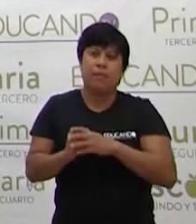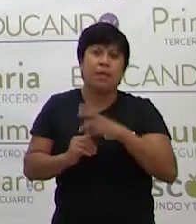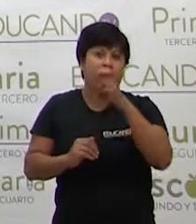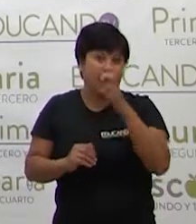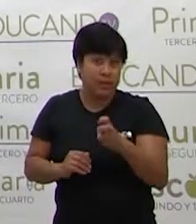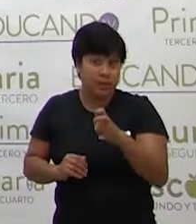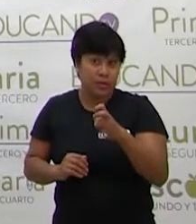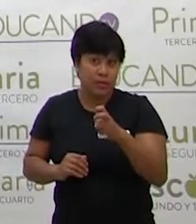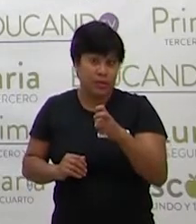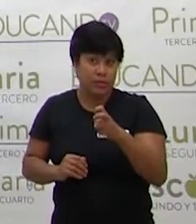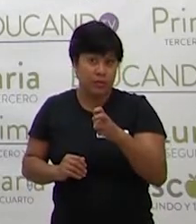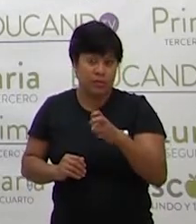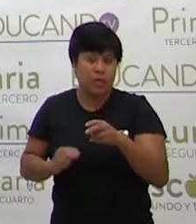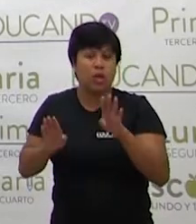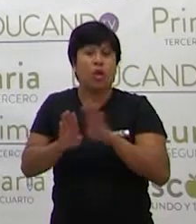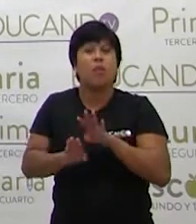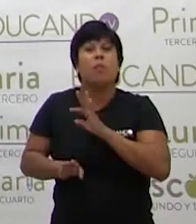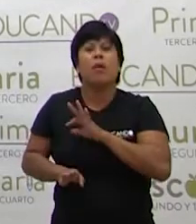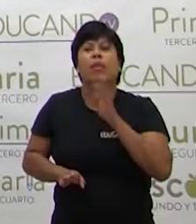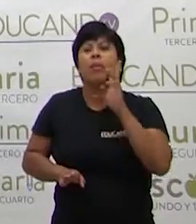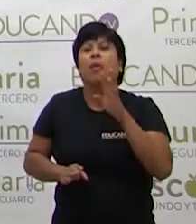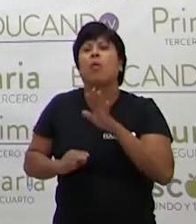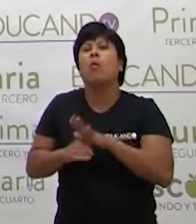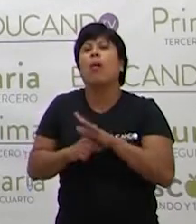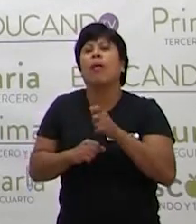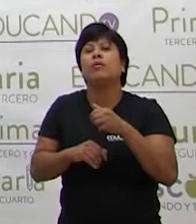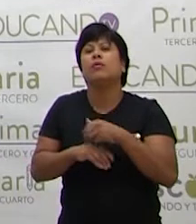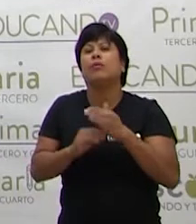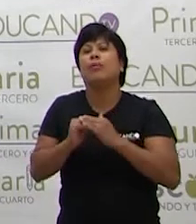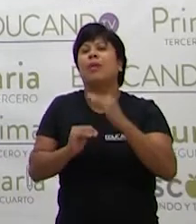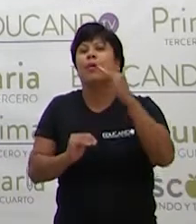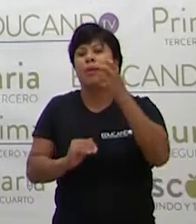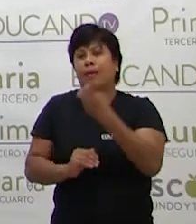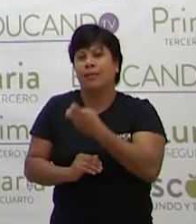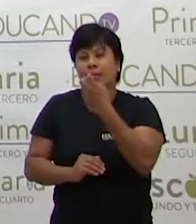estos. ¿Cómo puedo determinar yo qué número es mayor que estos?